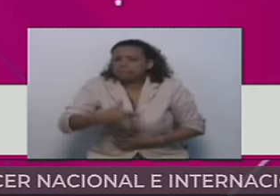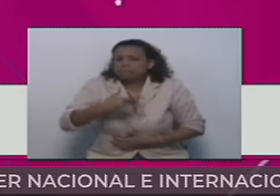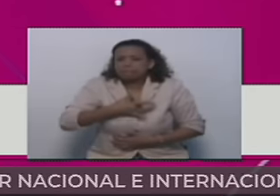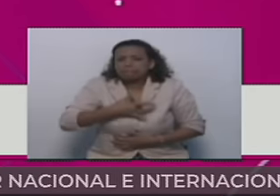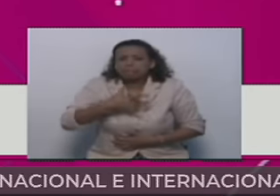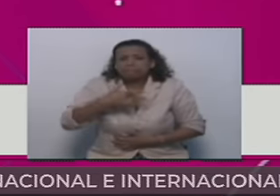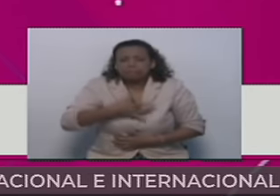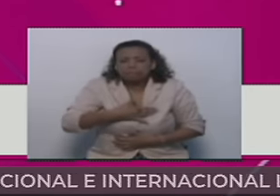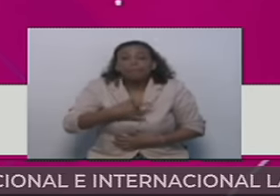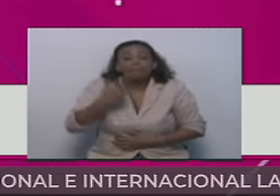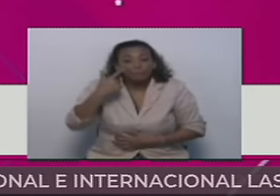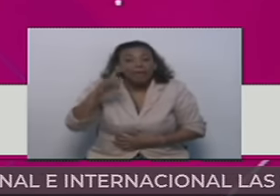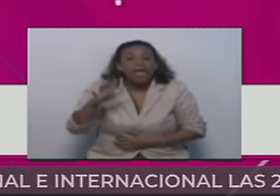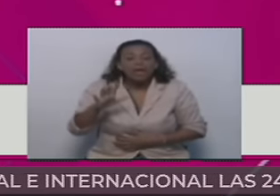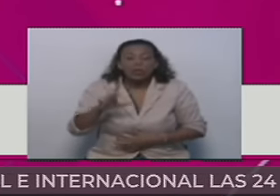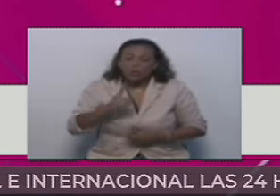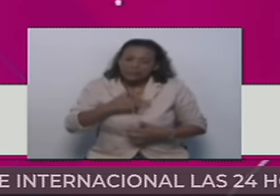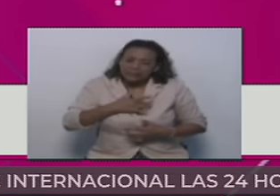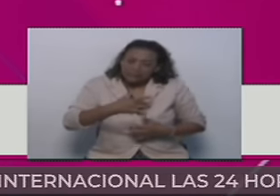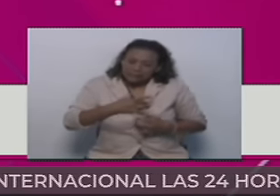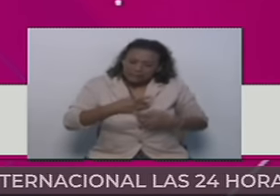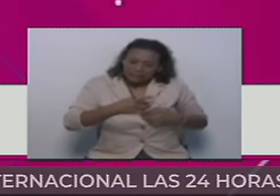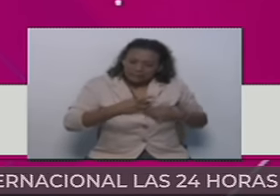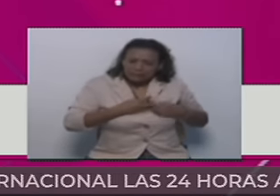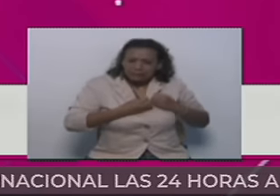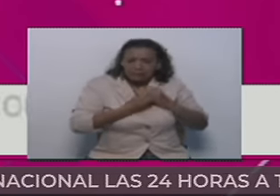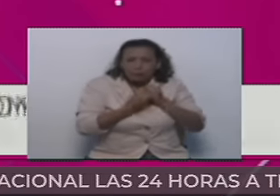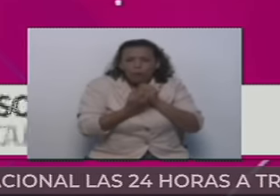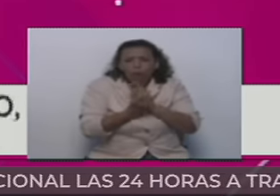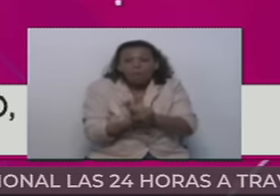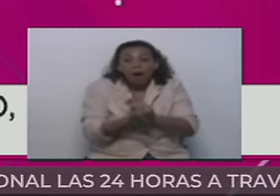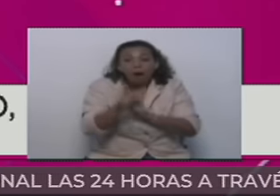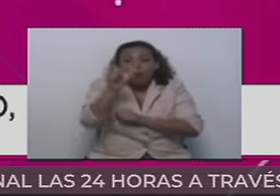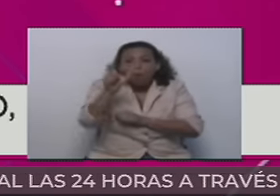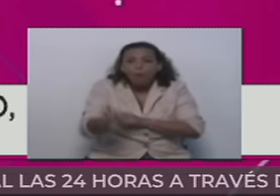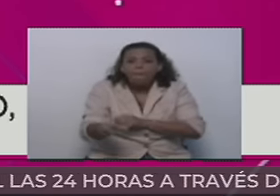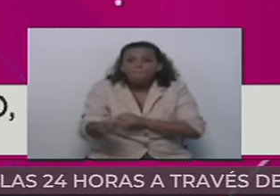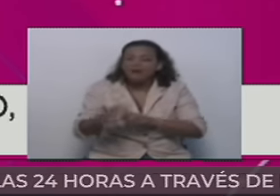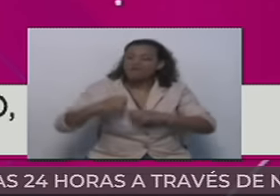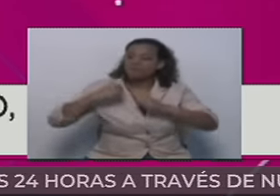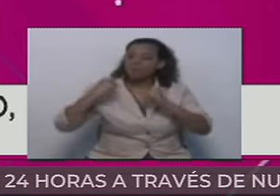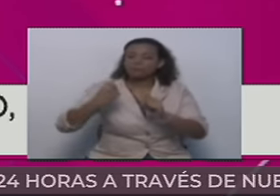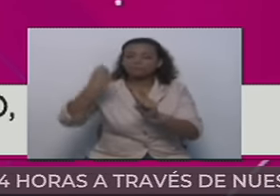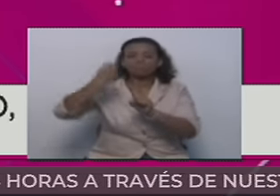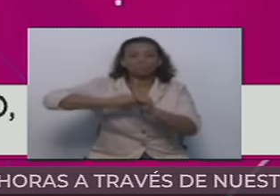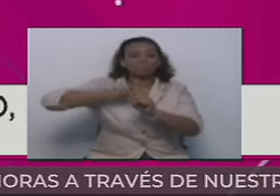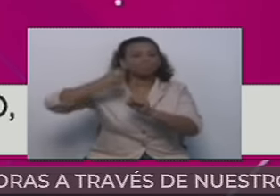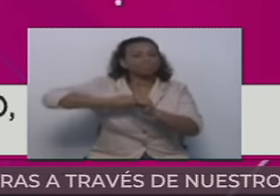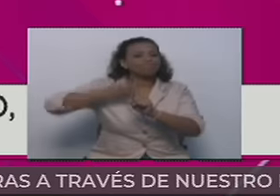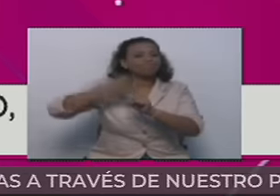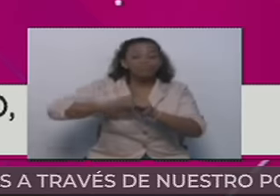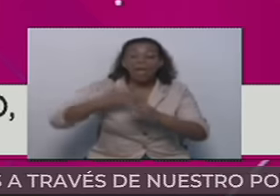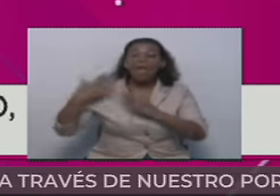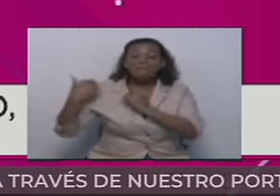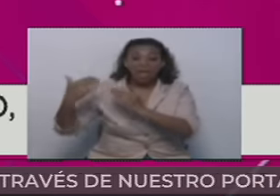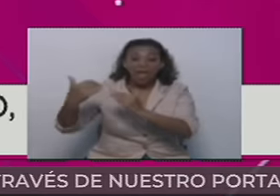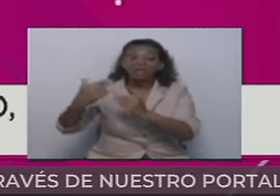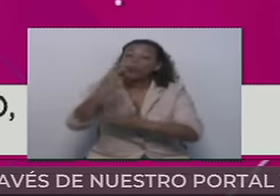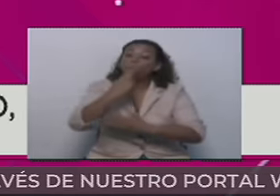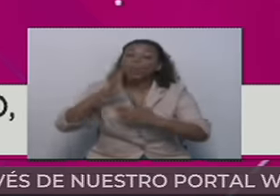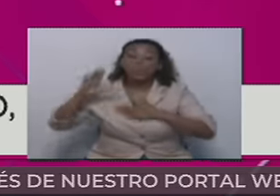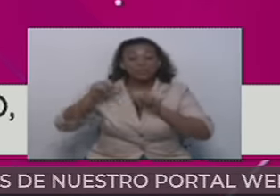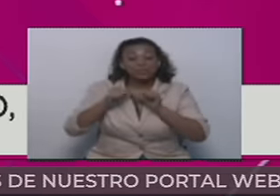Pero hemos sabido convertir el dolor de nuestro mártir en fuerza de lucha, en esperanza, en